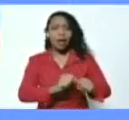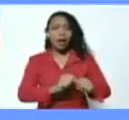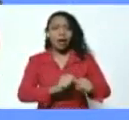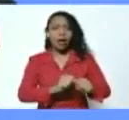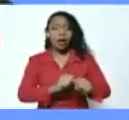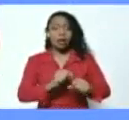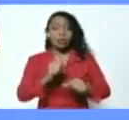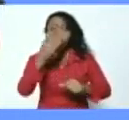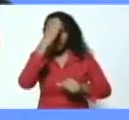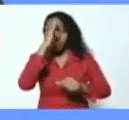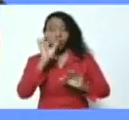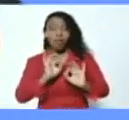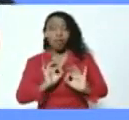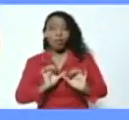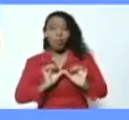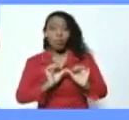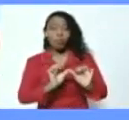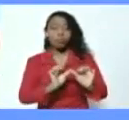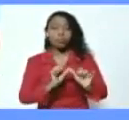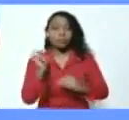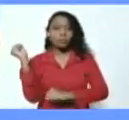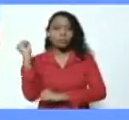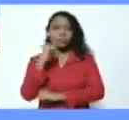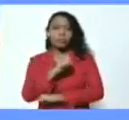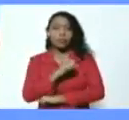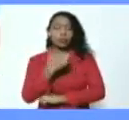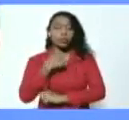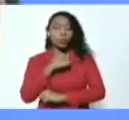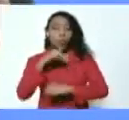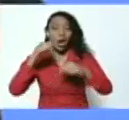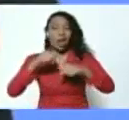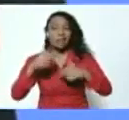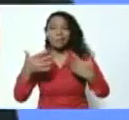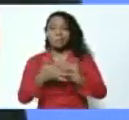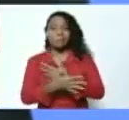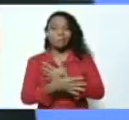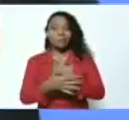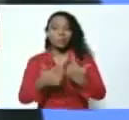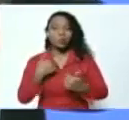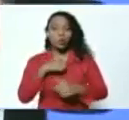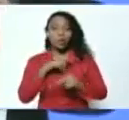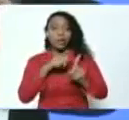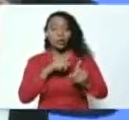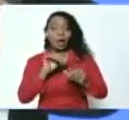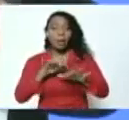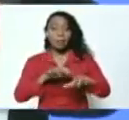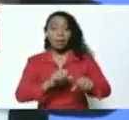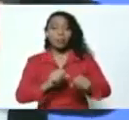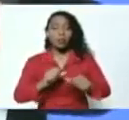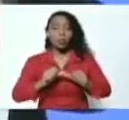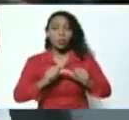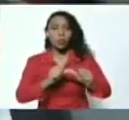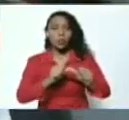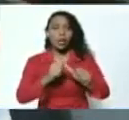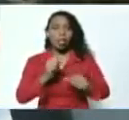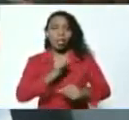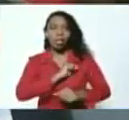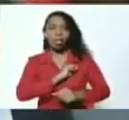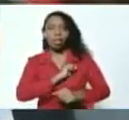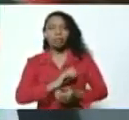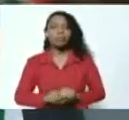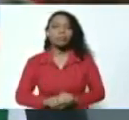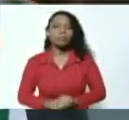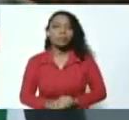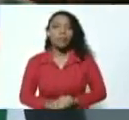que sin duda seguiremos venciendo. Por eso estamos aquí, y por eso el imperialismo anda tan asustado, ¿verdad?